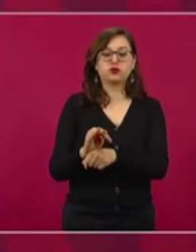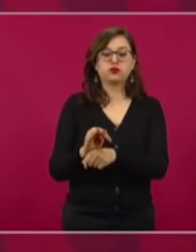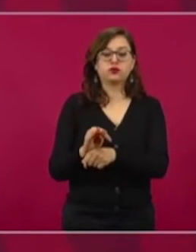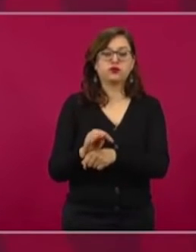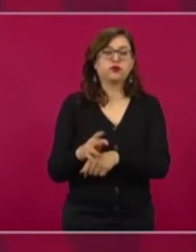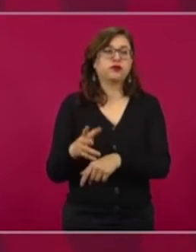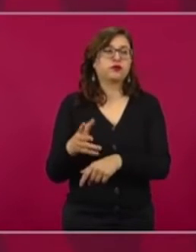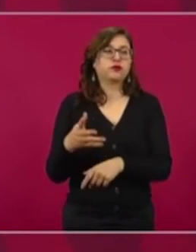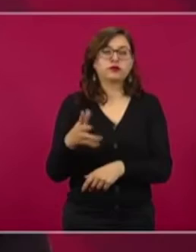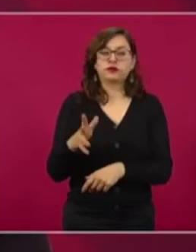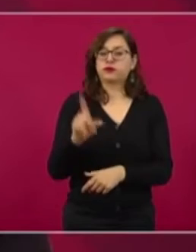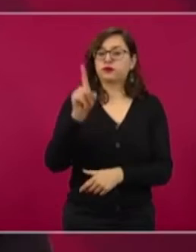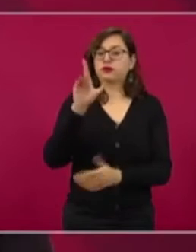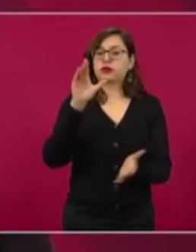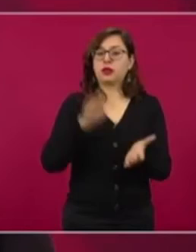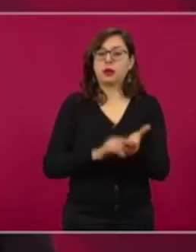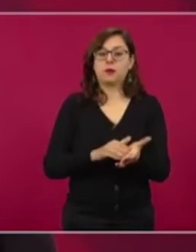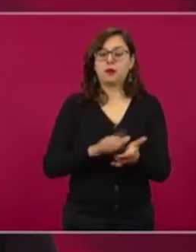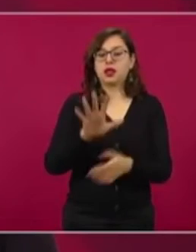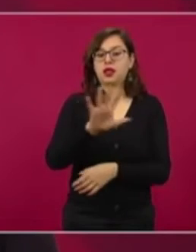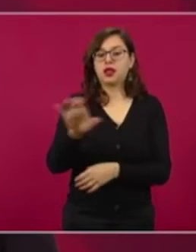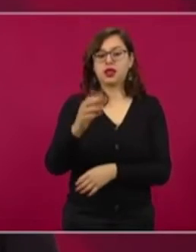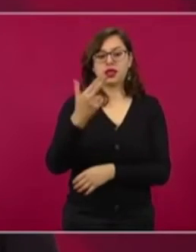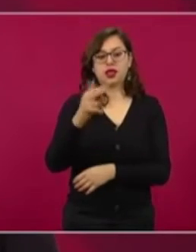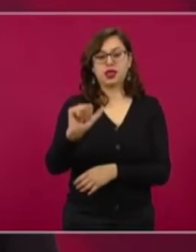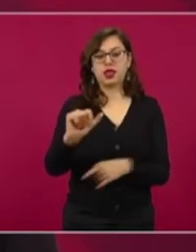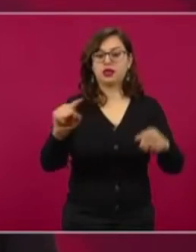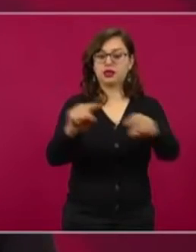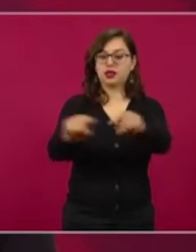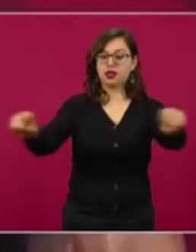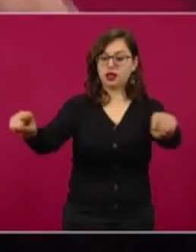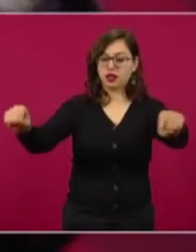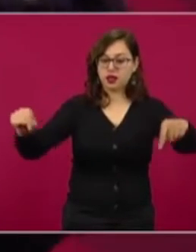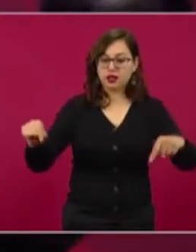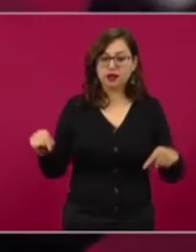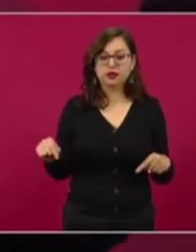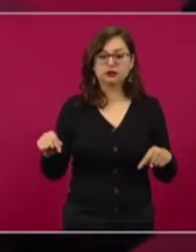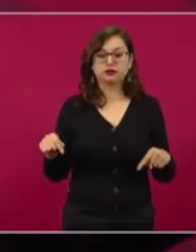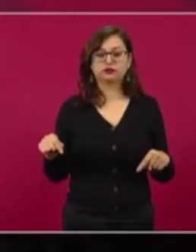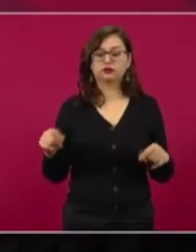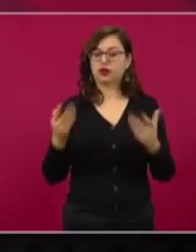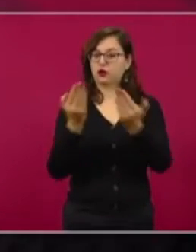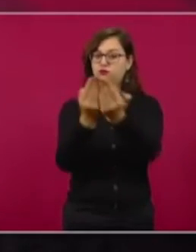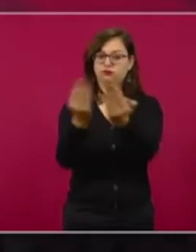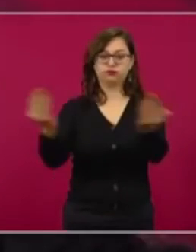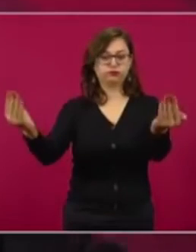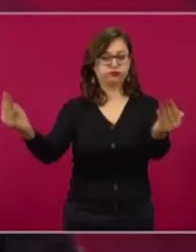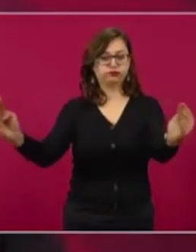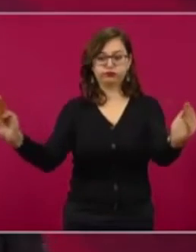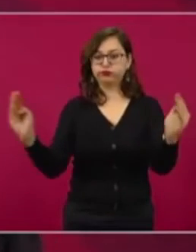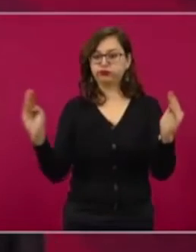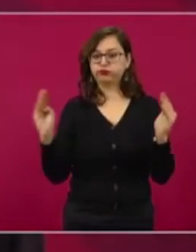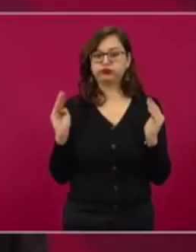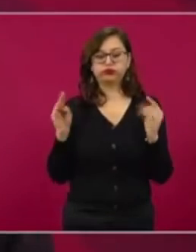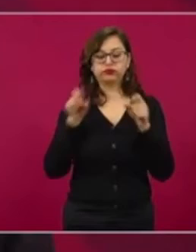como de 1.500 hectáreas, y vamos a bardear,